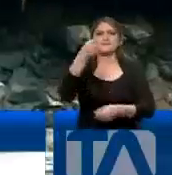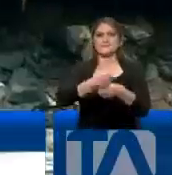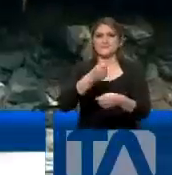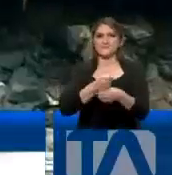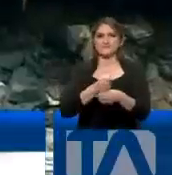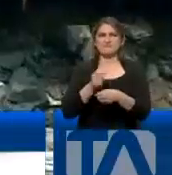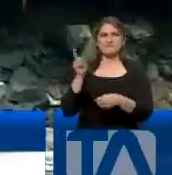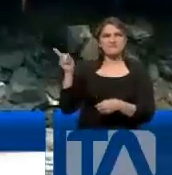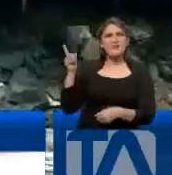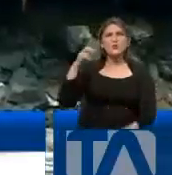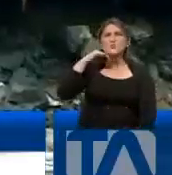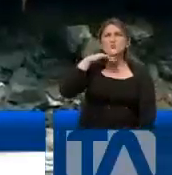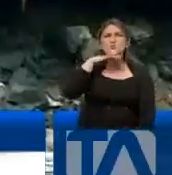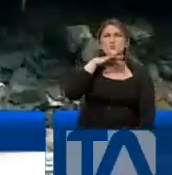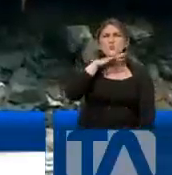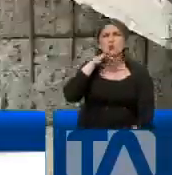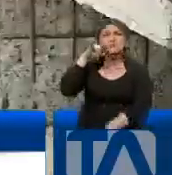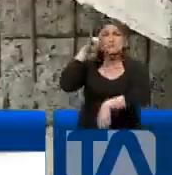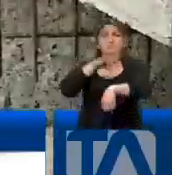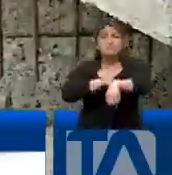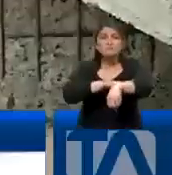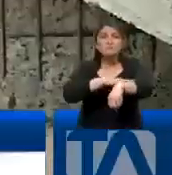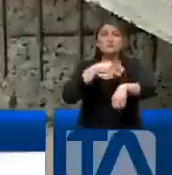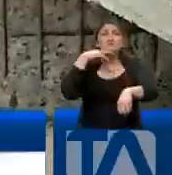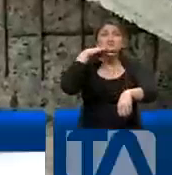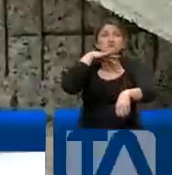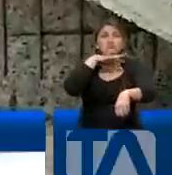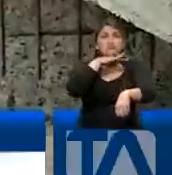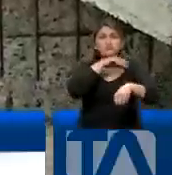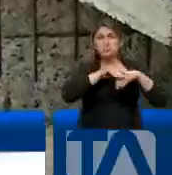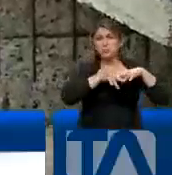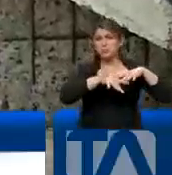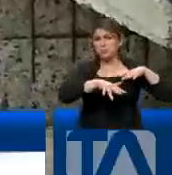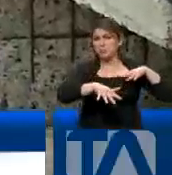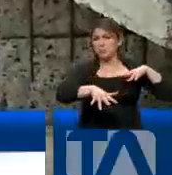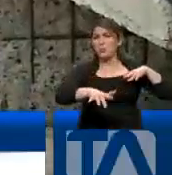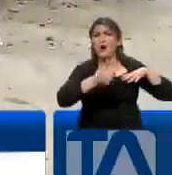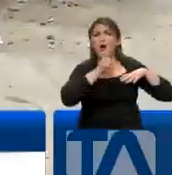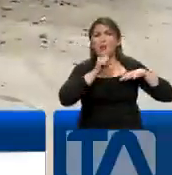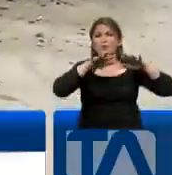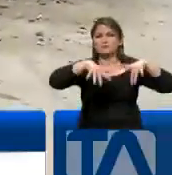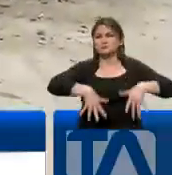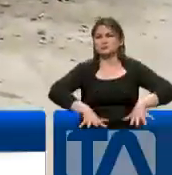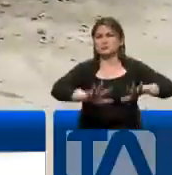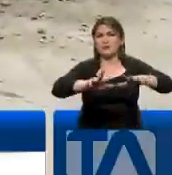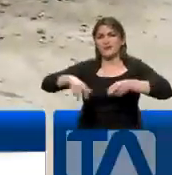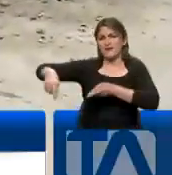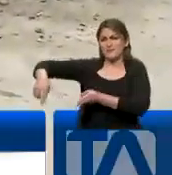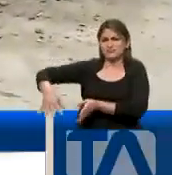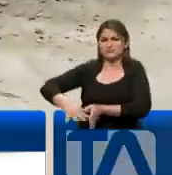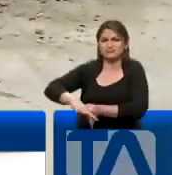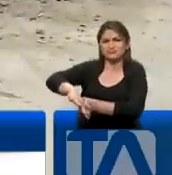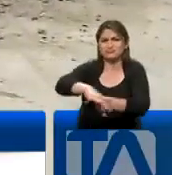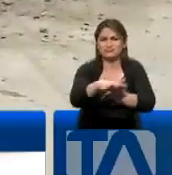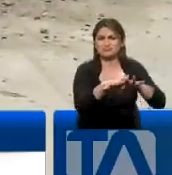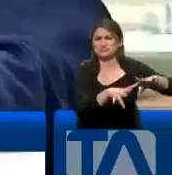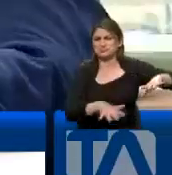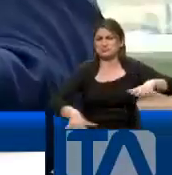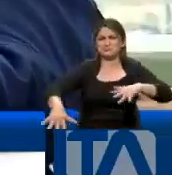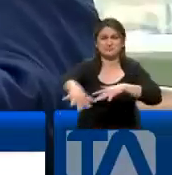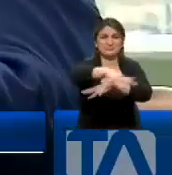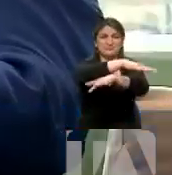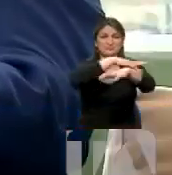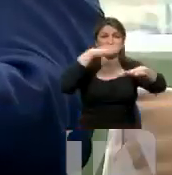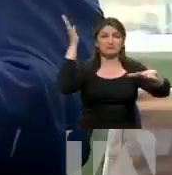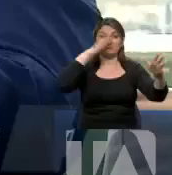emergencia sanitaria. Las aguas servidas de más de 200.000 mantenses van directo al mar y a los ríos que atraviesan el casco comercial. A